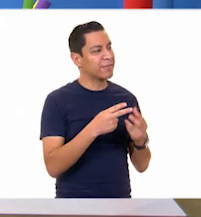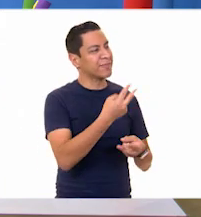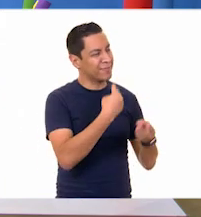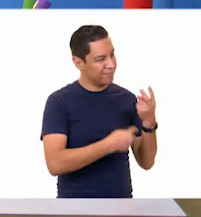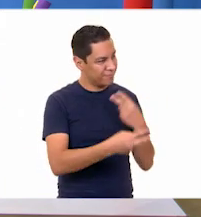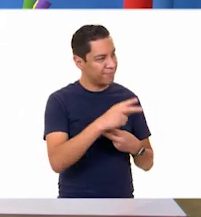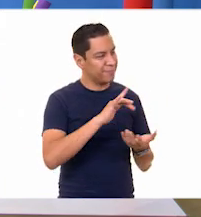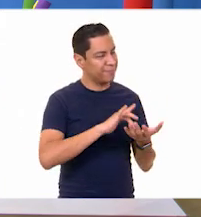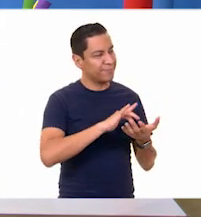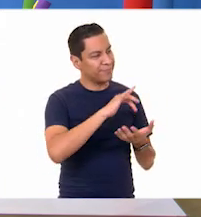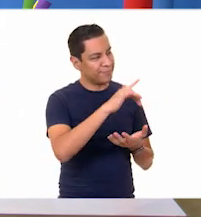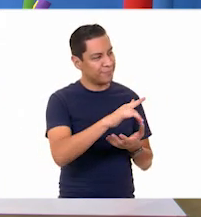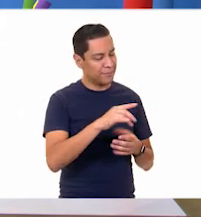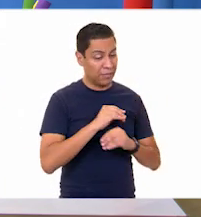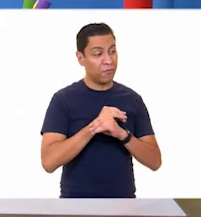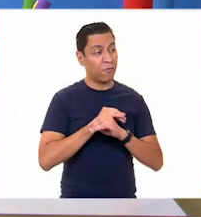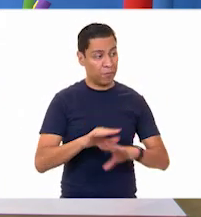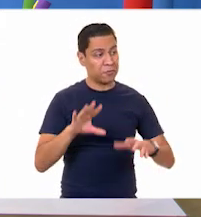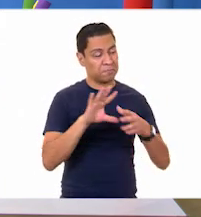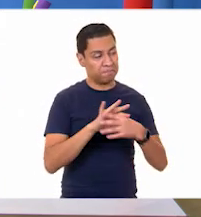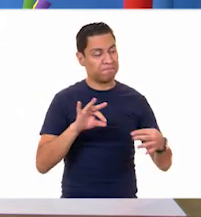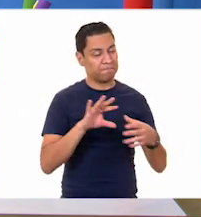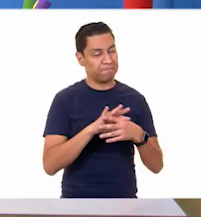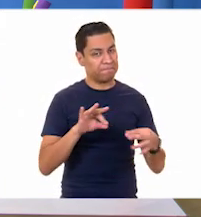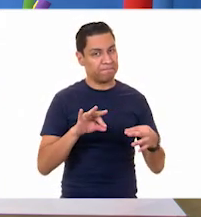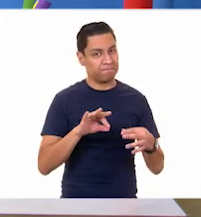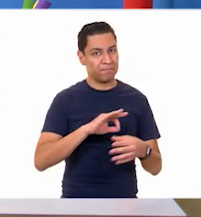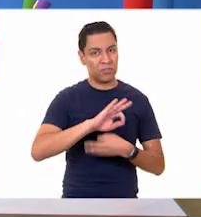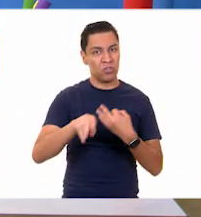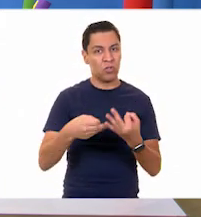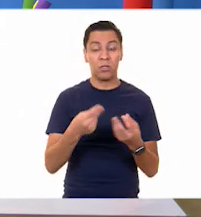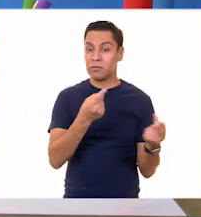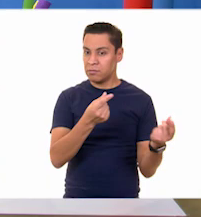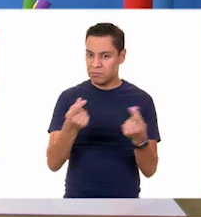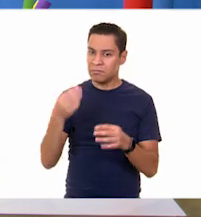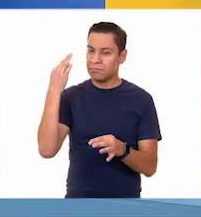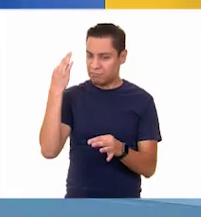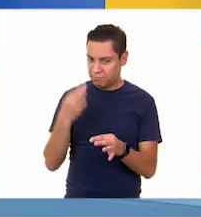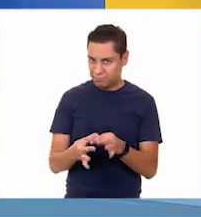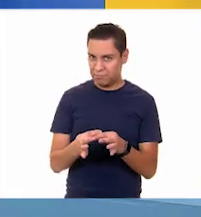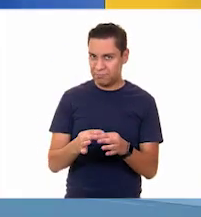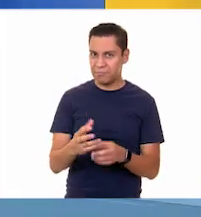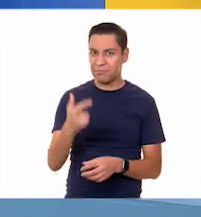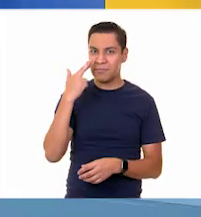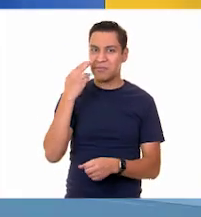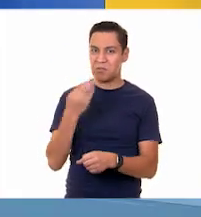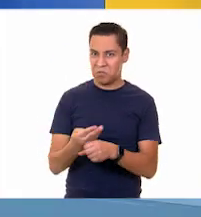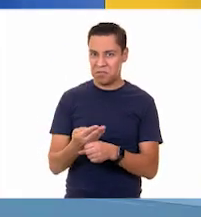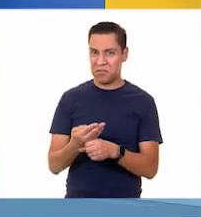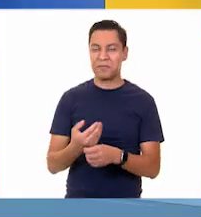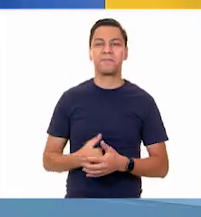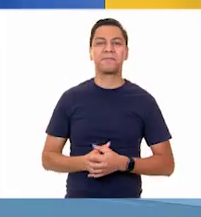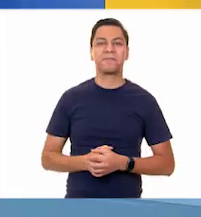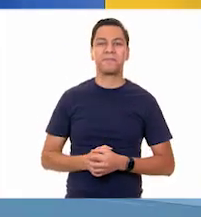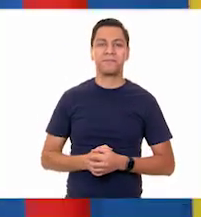ti por toda la información que es muy útil porque tenemos que ponernos las pilas con el asunto del medio ambiente. Tienes toda la razón, Jenny,